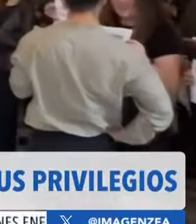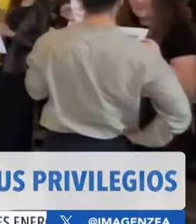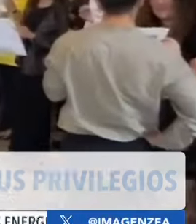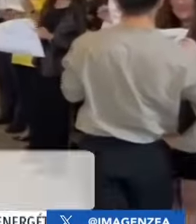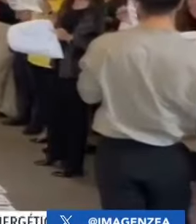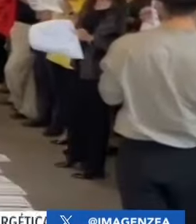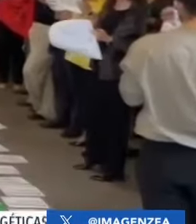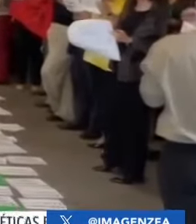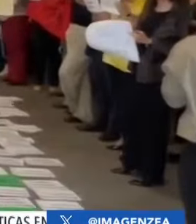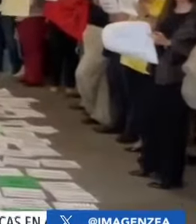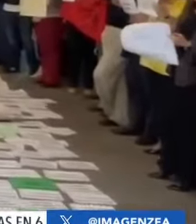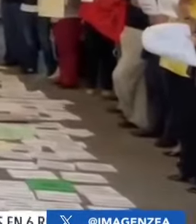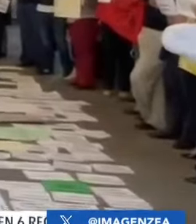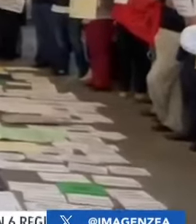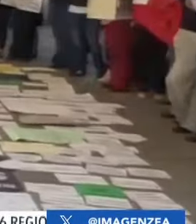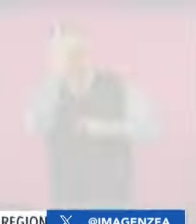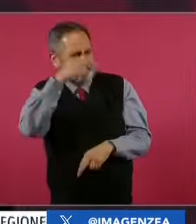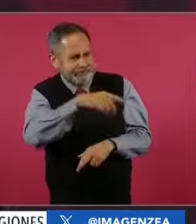privilegios. Escuche.